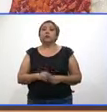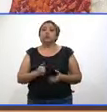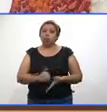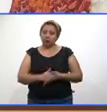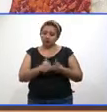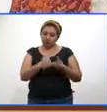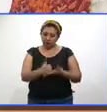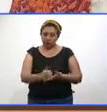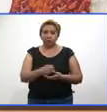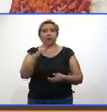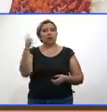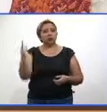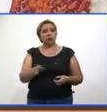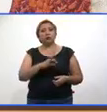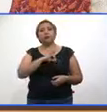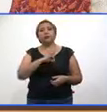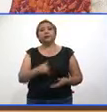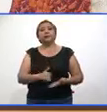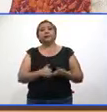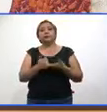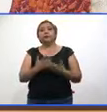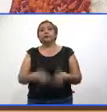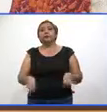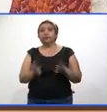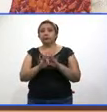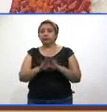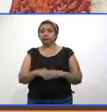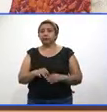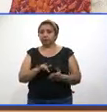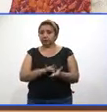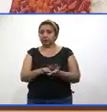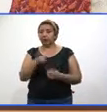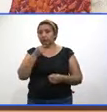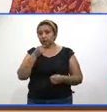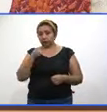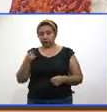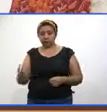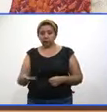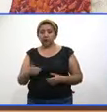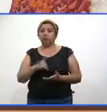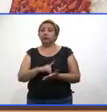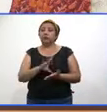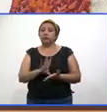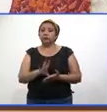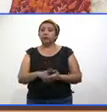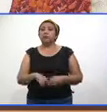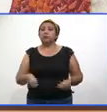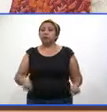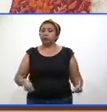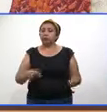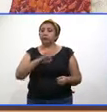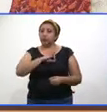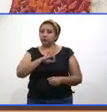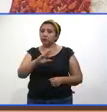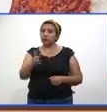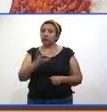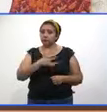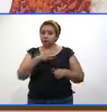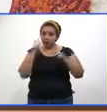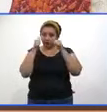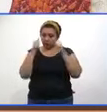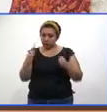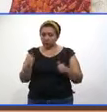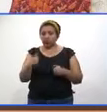solidaridad. Usted puede ser parte fundamental para el apoyo de niñas y niños con discapacidad motriz para que puedan recibir una